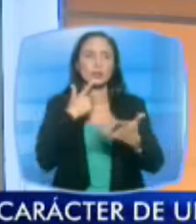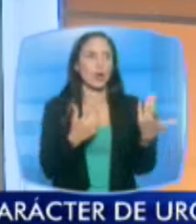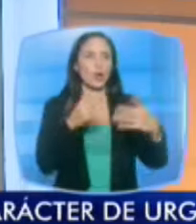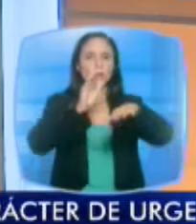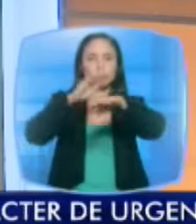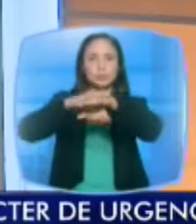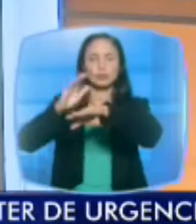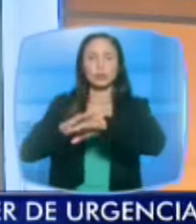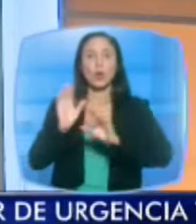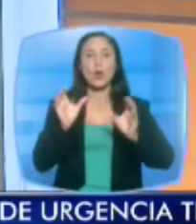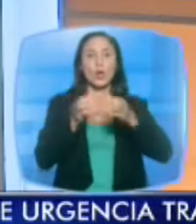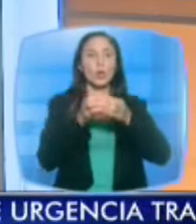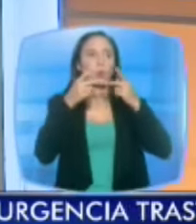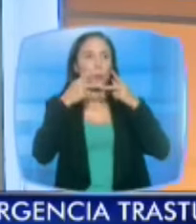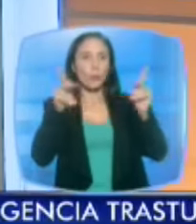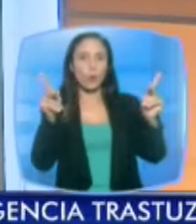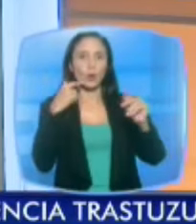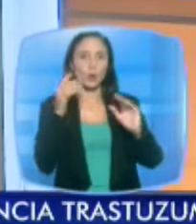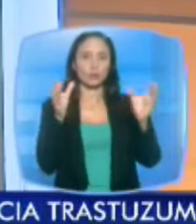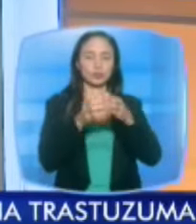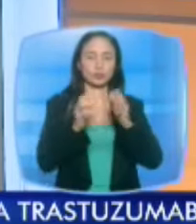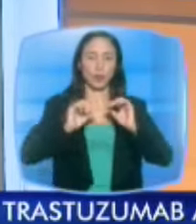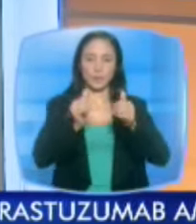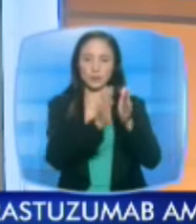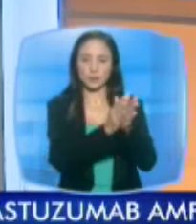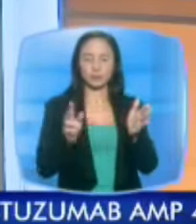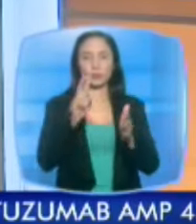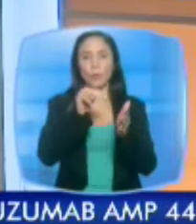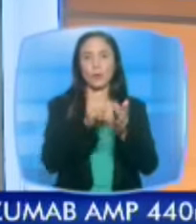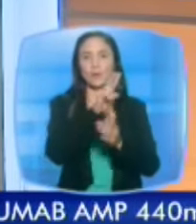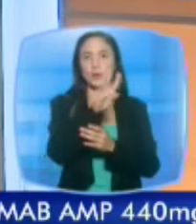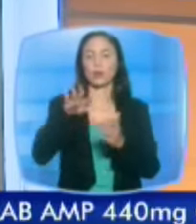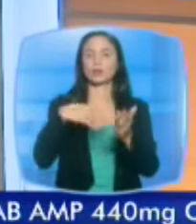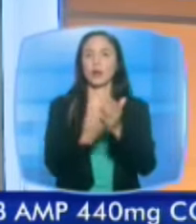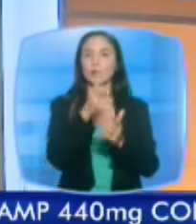los poderes públicos sobre el inicio del periodo legislativo